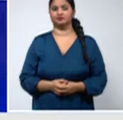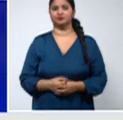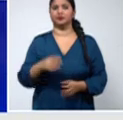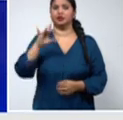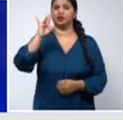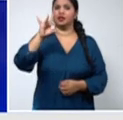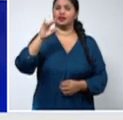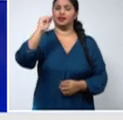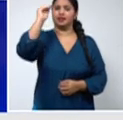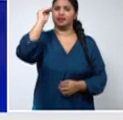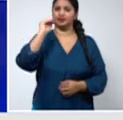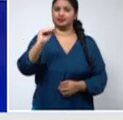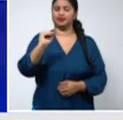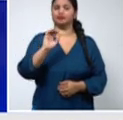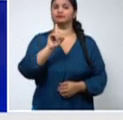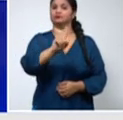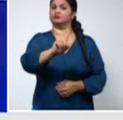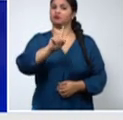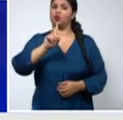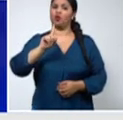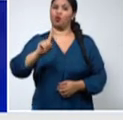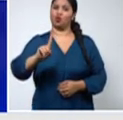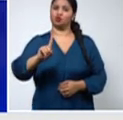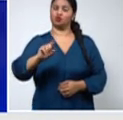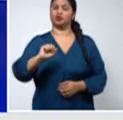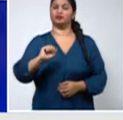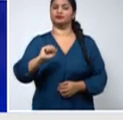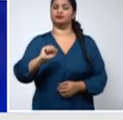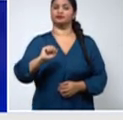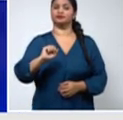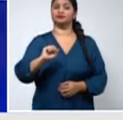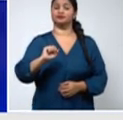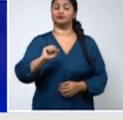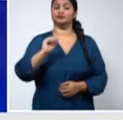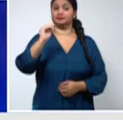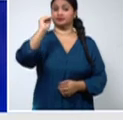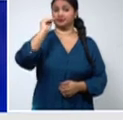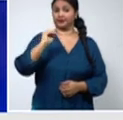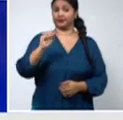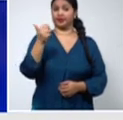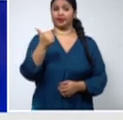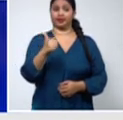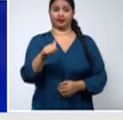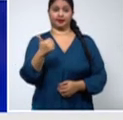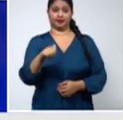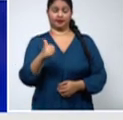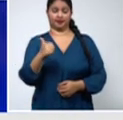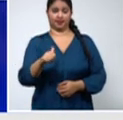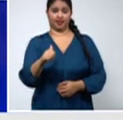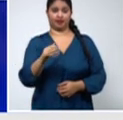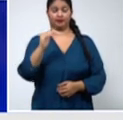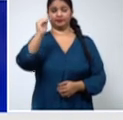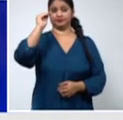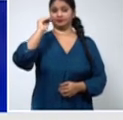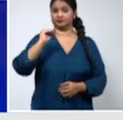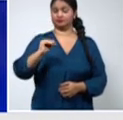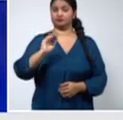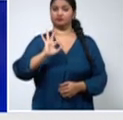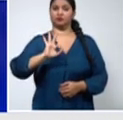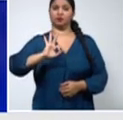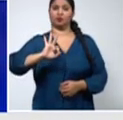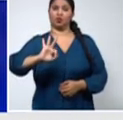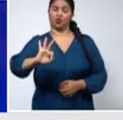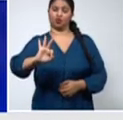11, de San José de las Lajas, 10, de Santa Cruz del Norte, 8,